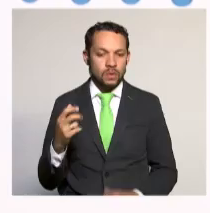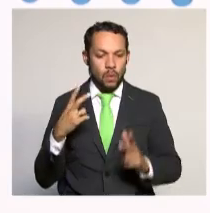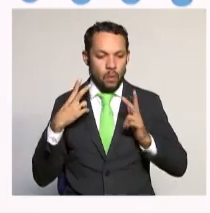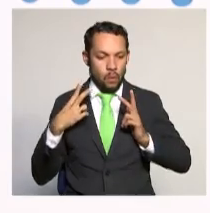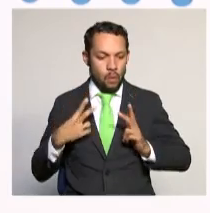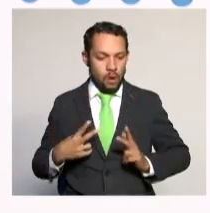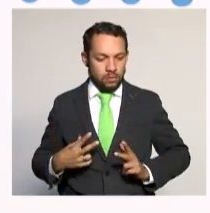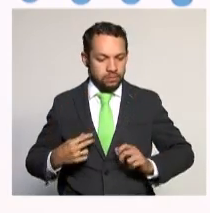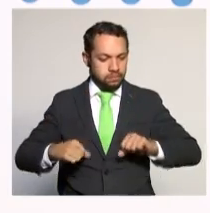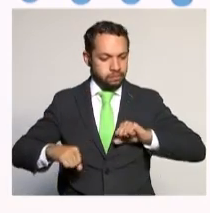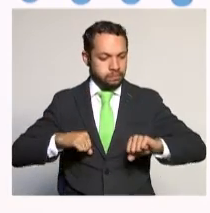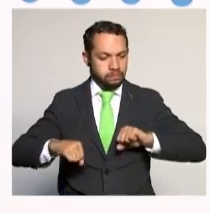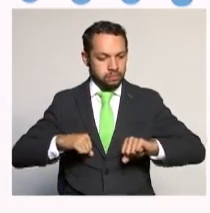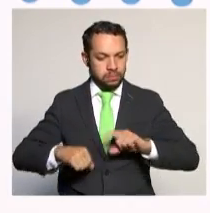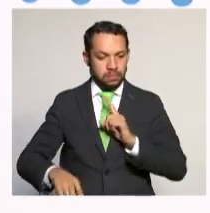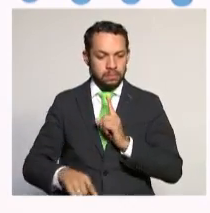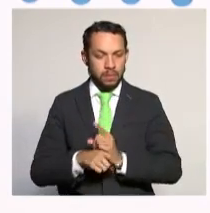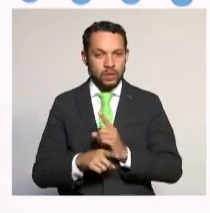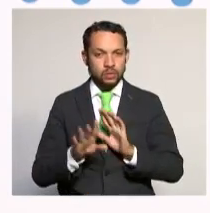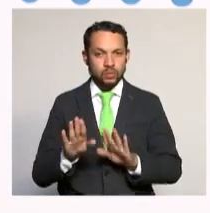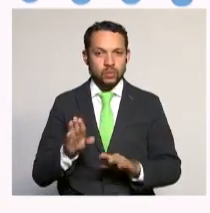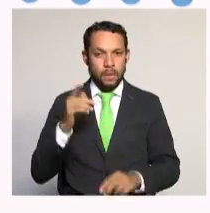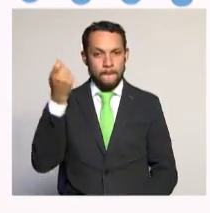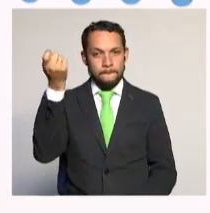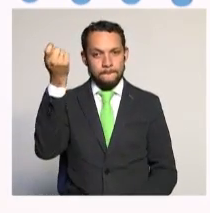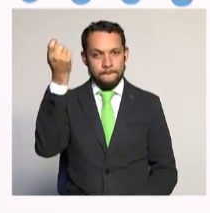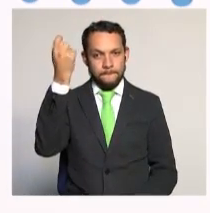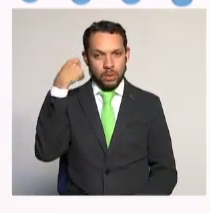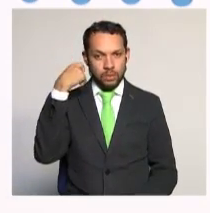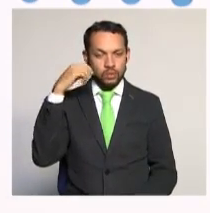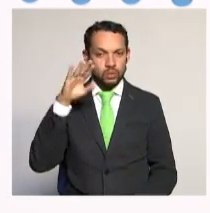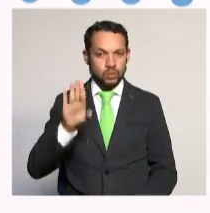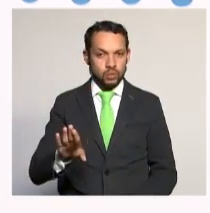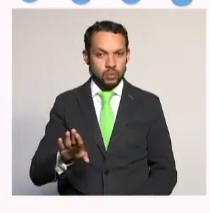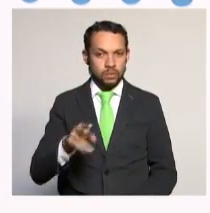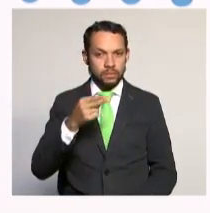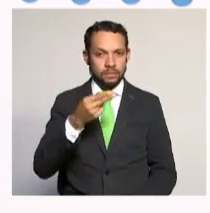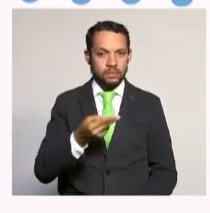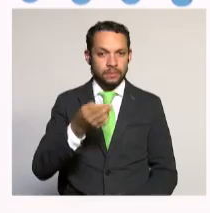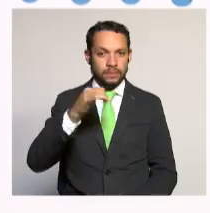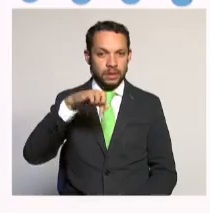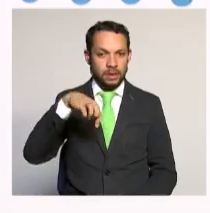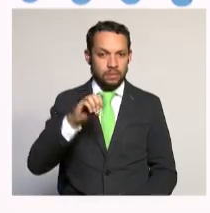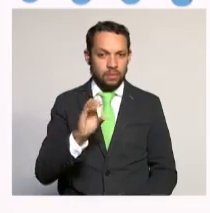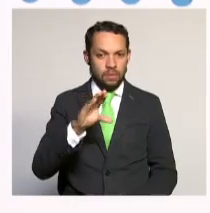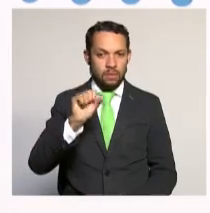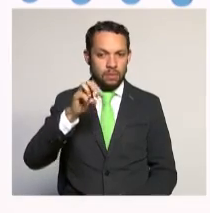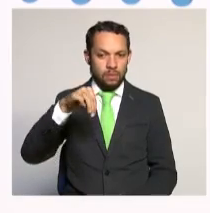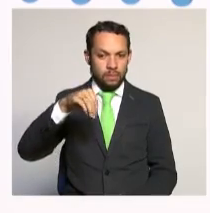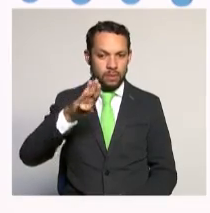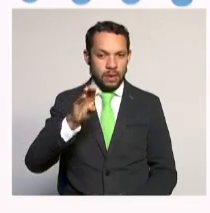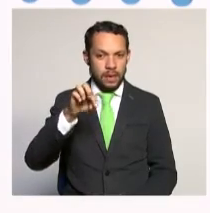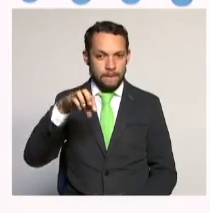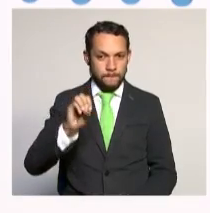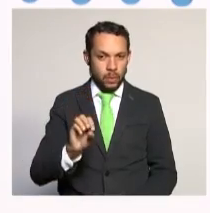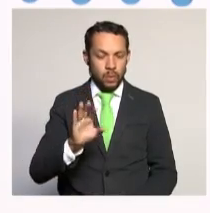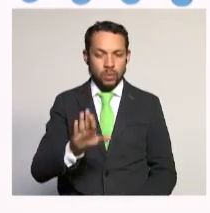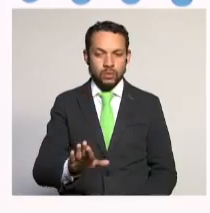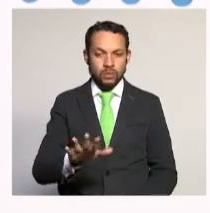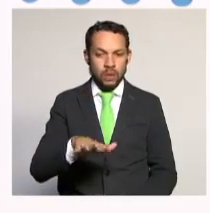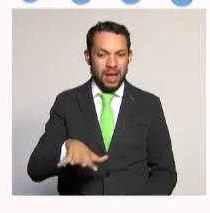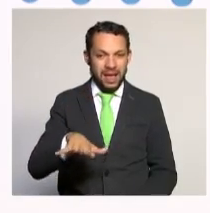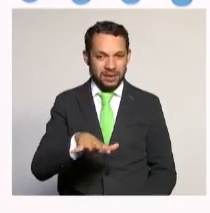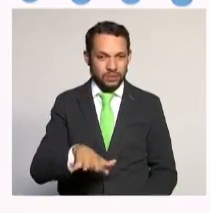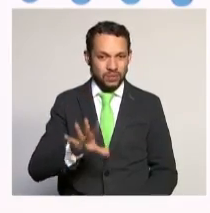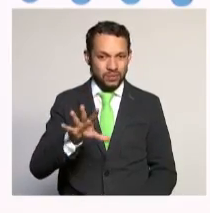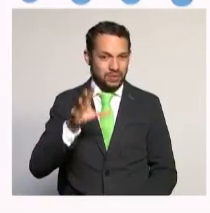para que se dé el proceso de memoria. Ese sector se llama hipocampo. Hipocampo es una estructura